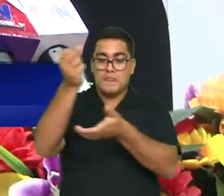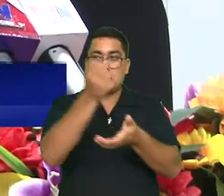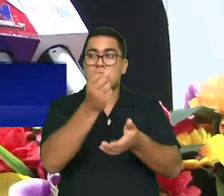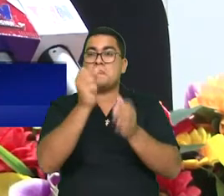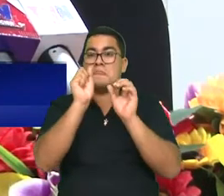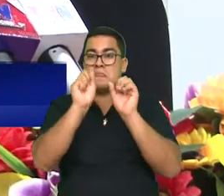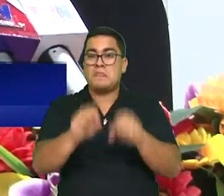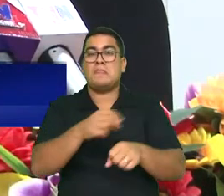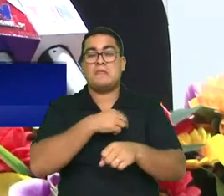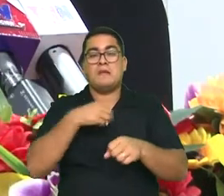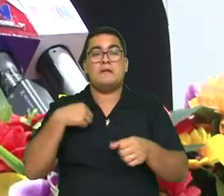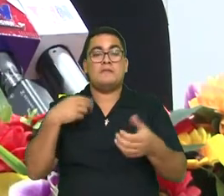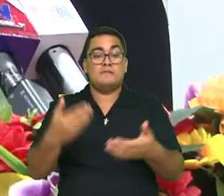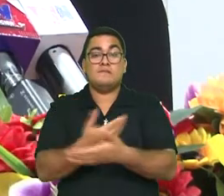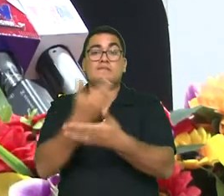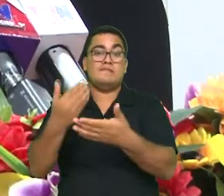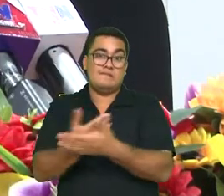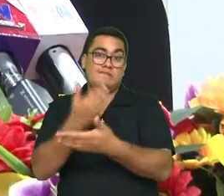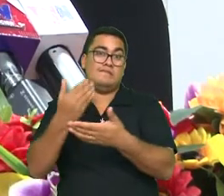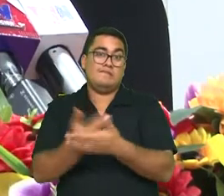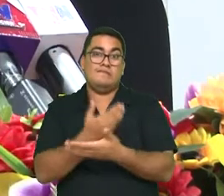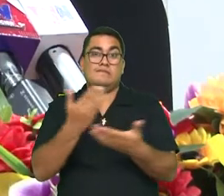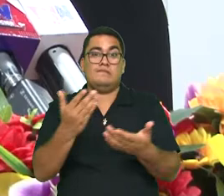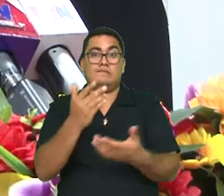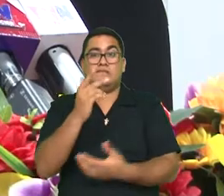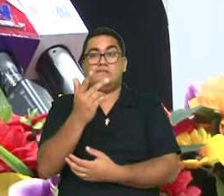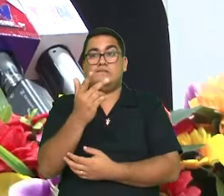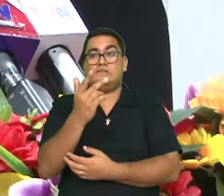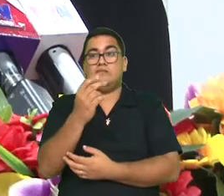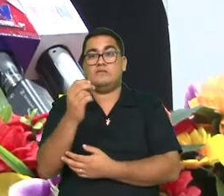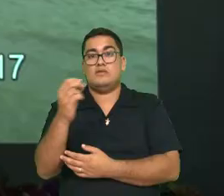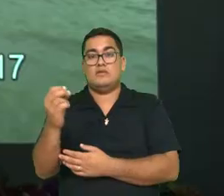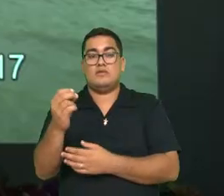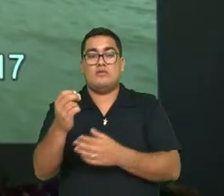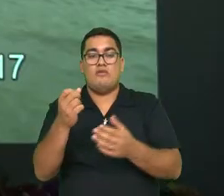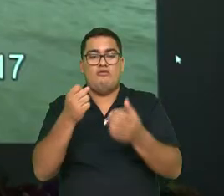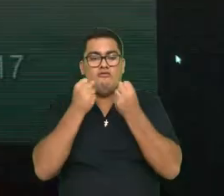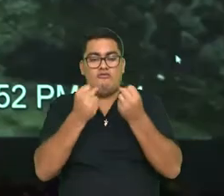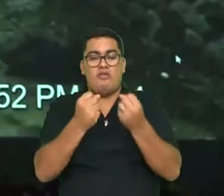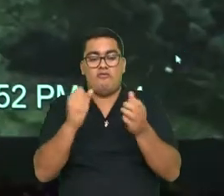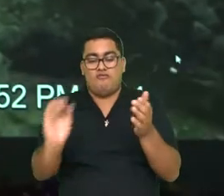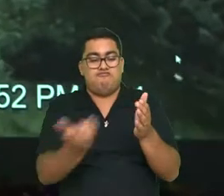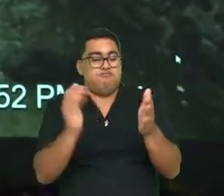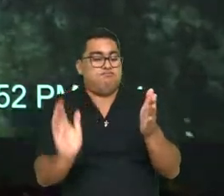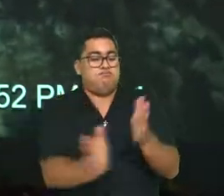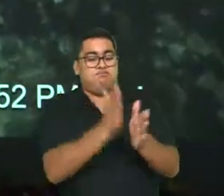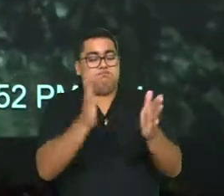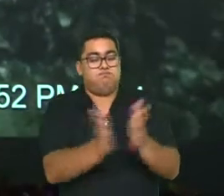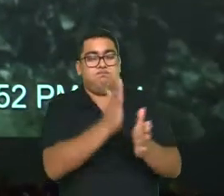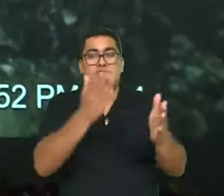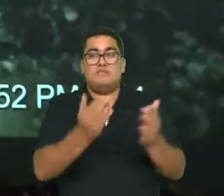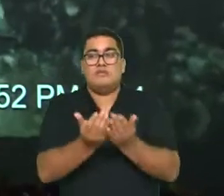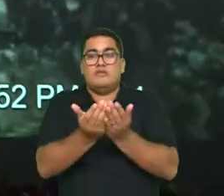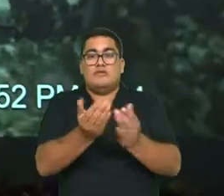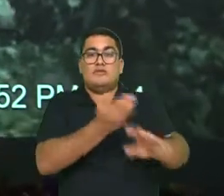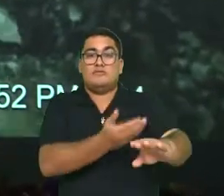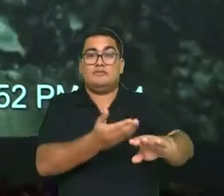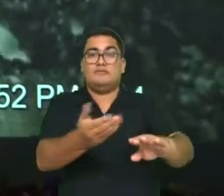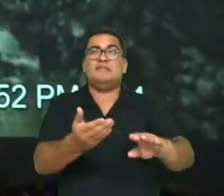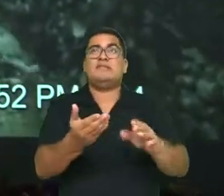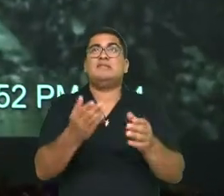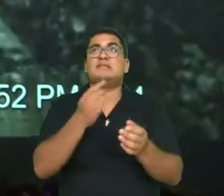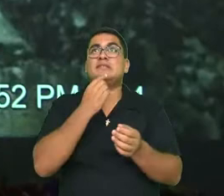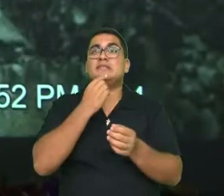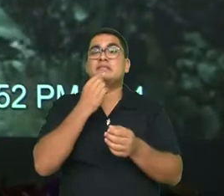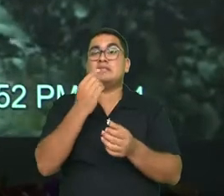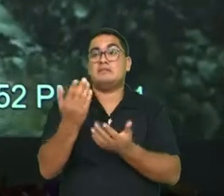hacer un muelle nuevo de 800 metros de puro concreto. La EPN comenzó las reparaciones de este muelle para